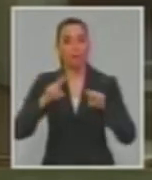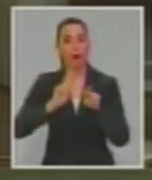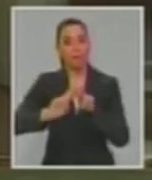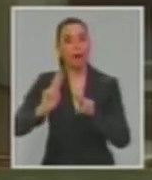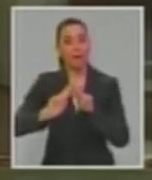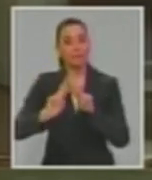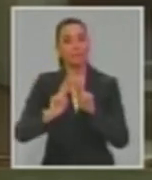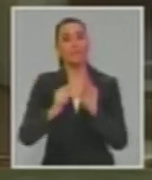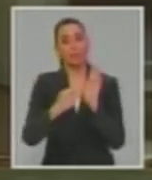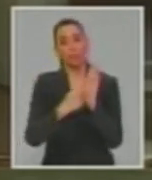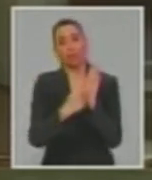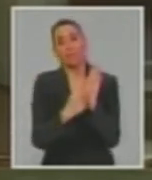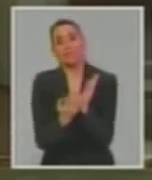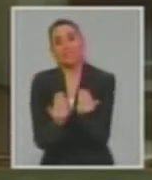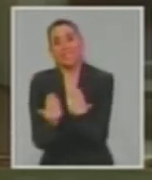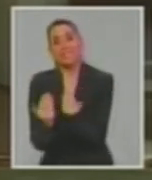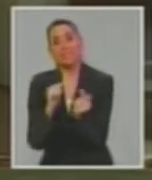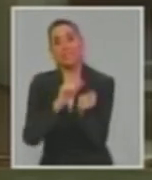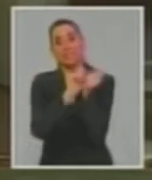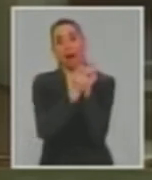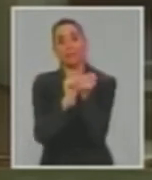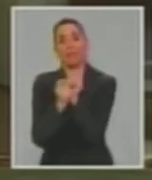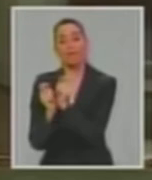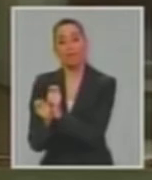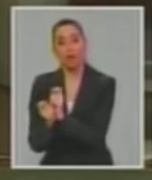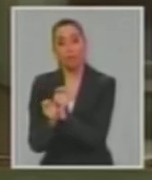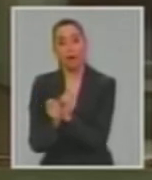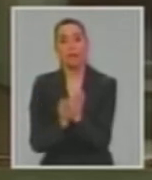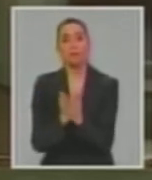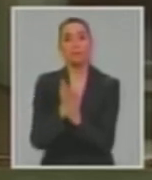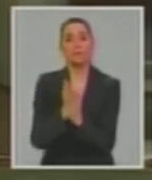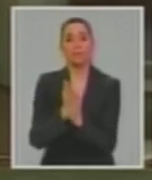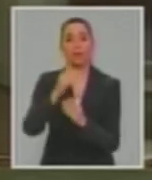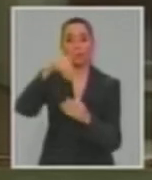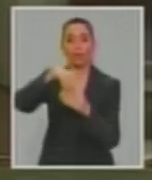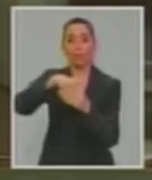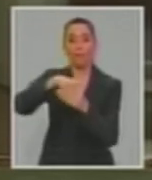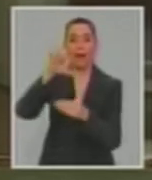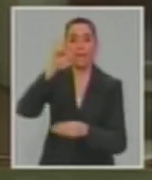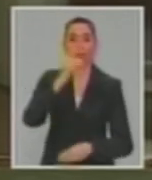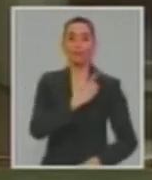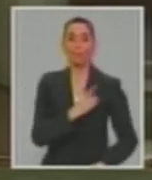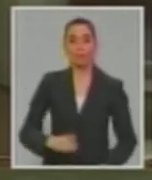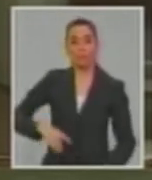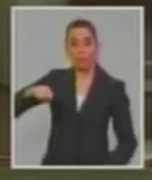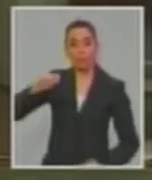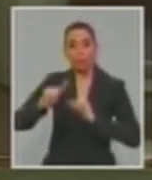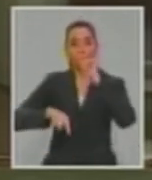implementar estas necesarias reformas a partir de las elecciones parlamentarias